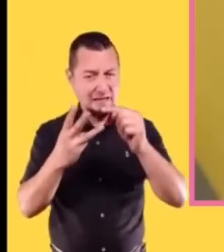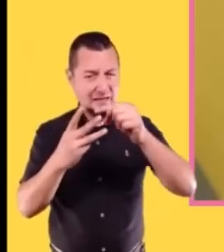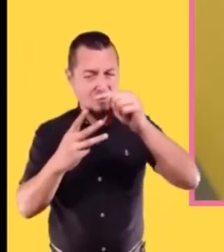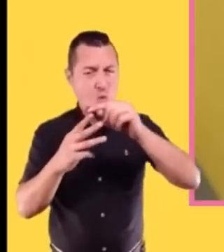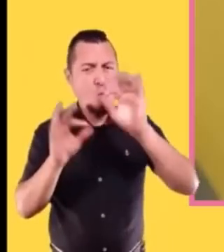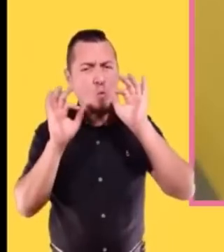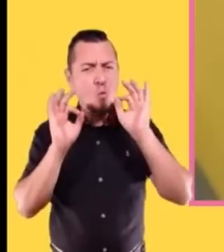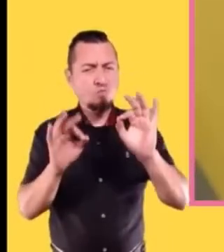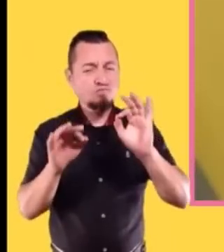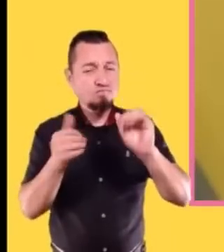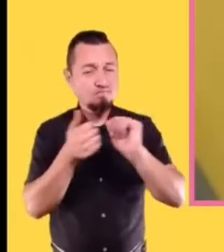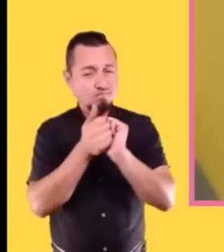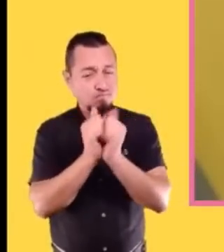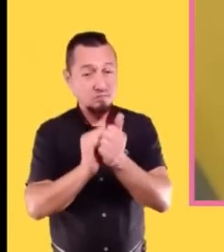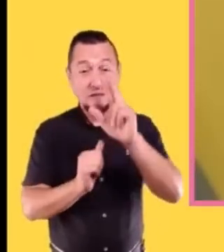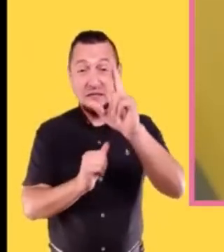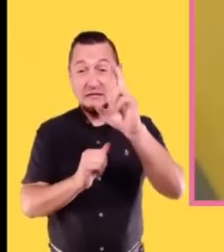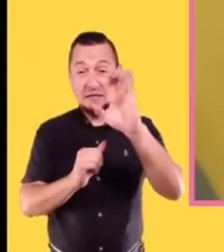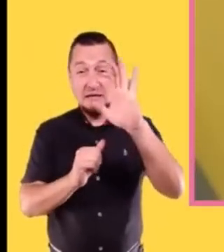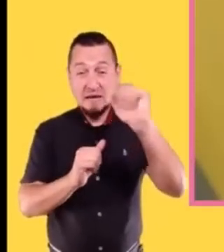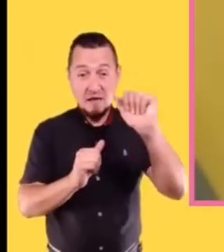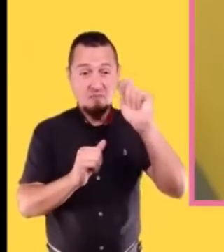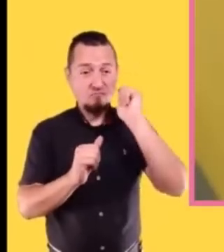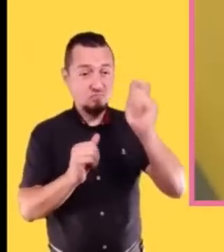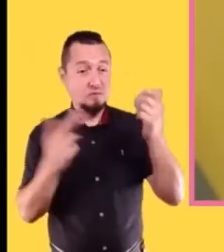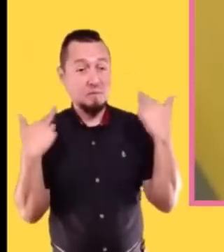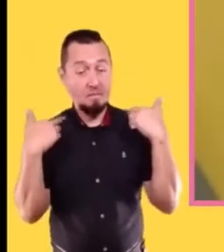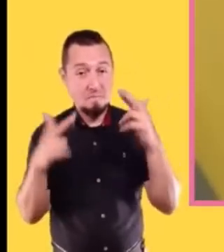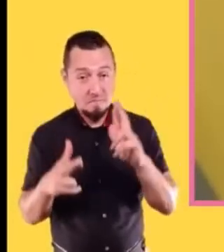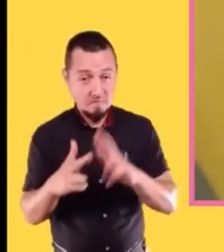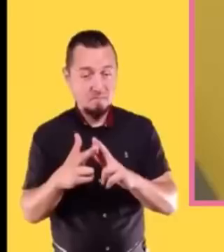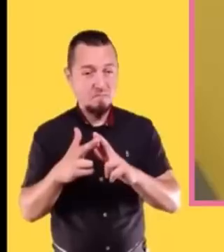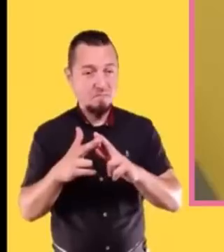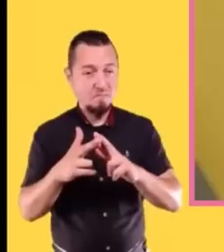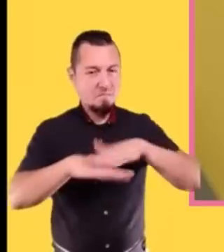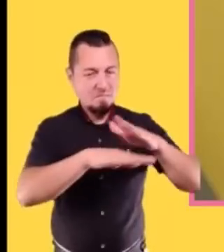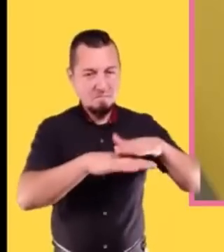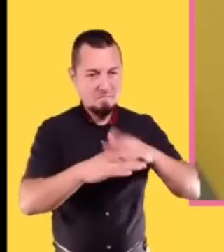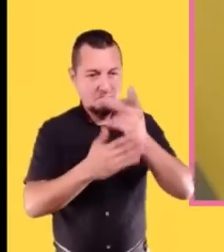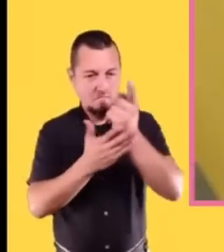durante Recrea para que nuestros maestros promuevan esta formación crítica.